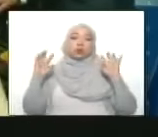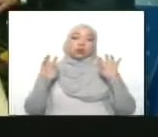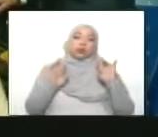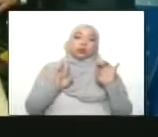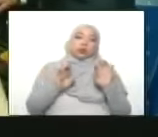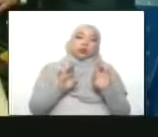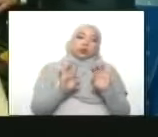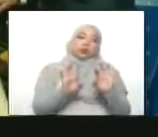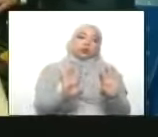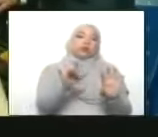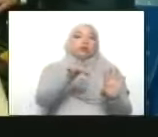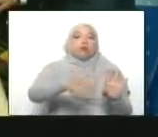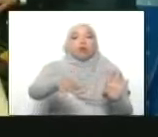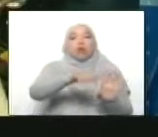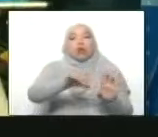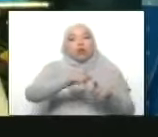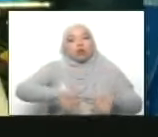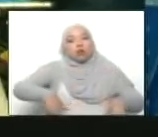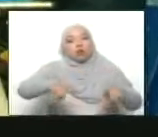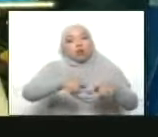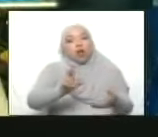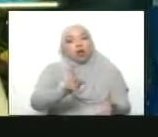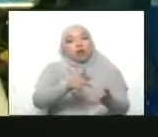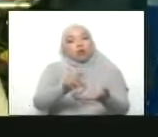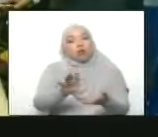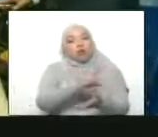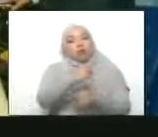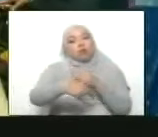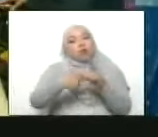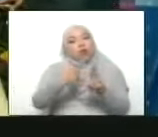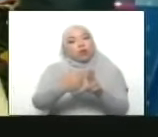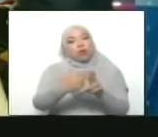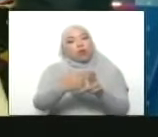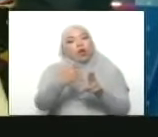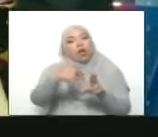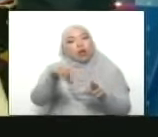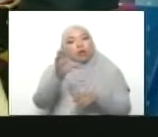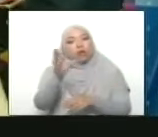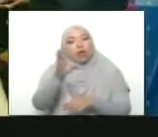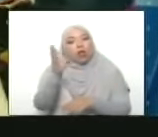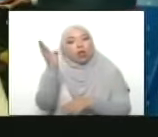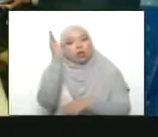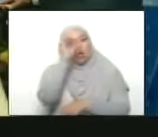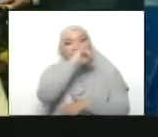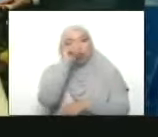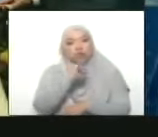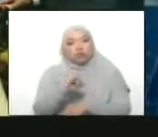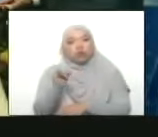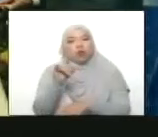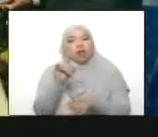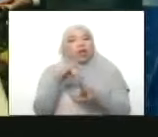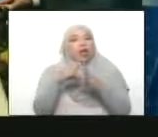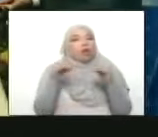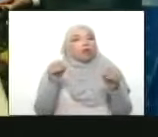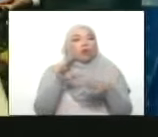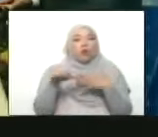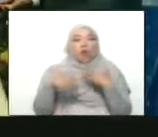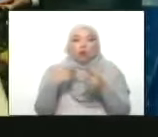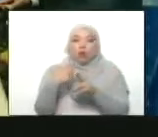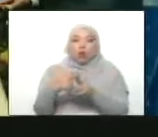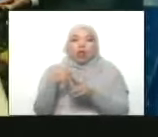te llenaba cualquier estadio de cualquier lugar, en Puerto Cabello, en Cabima, en Barcelona, en donde fuera, en Puerto